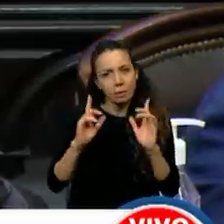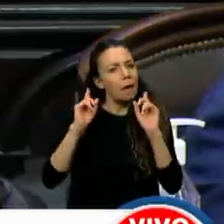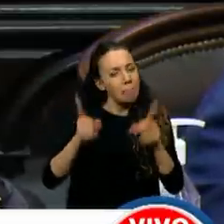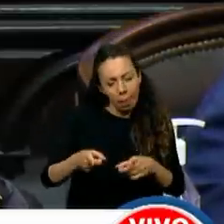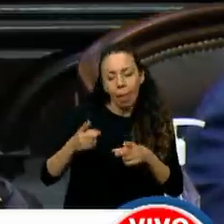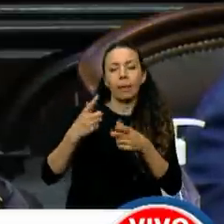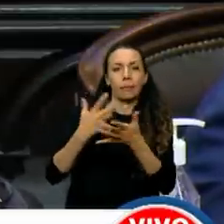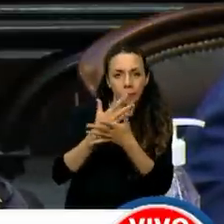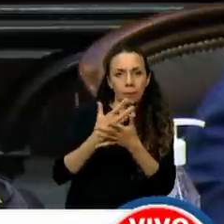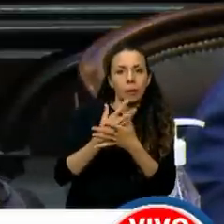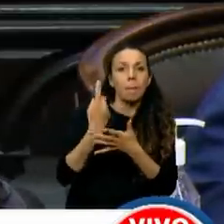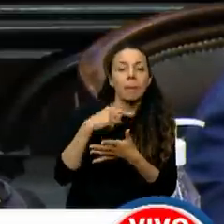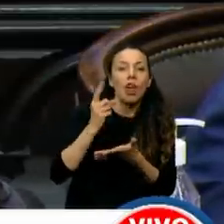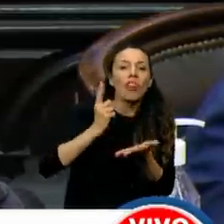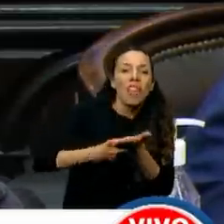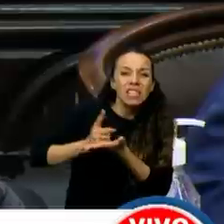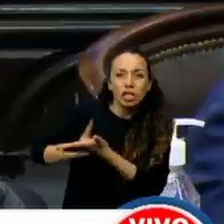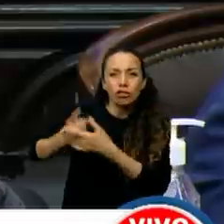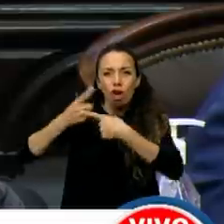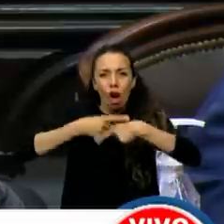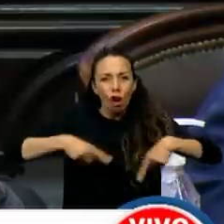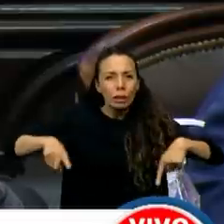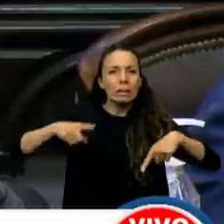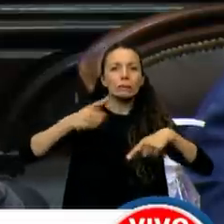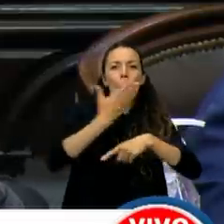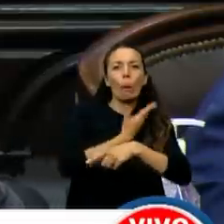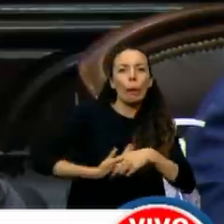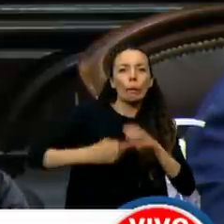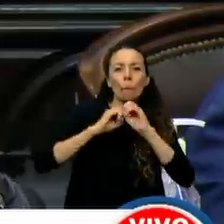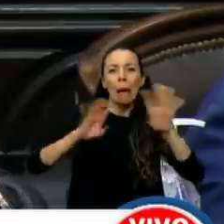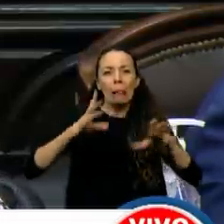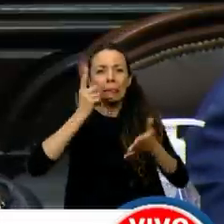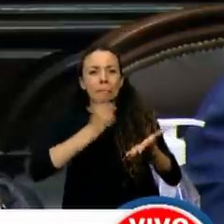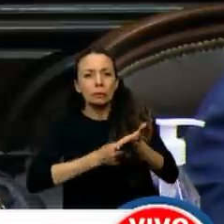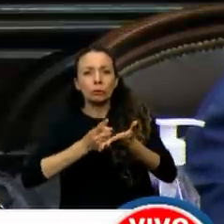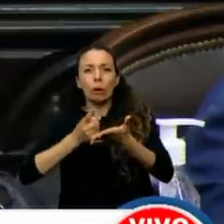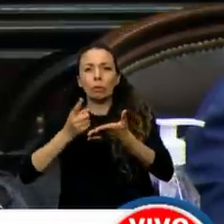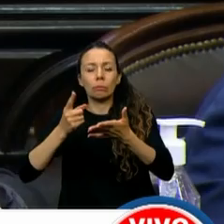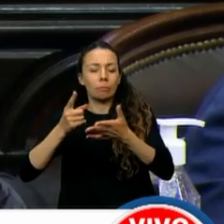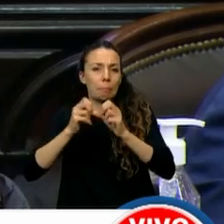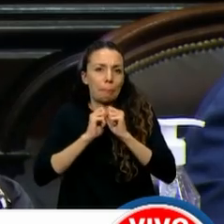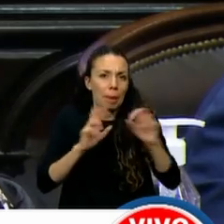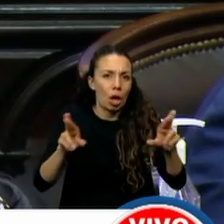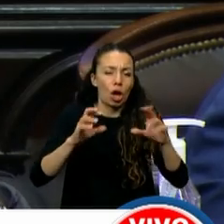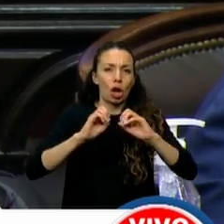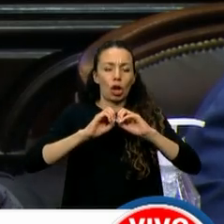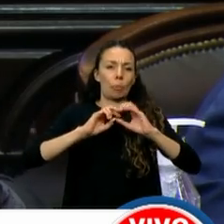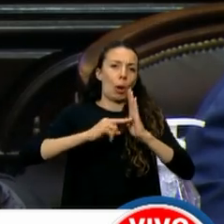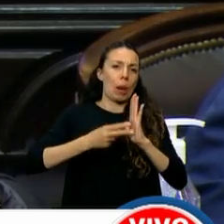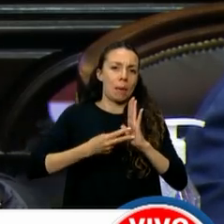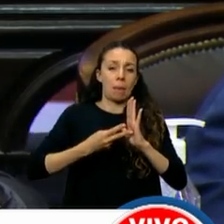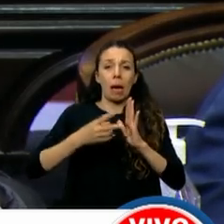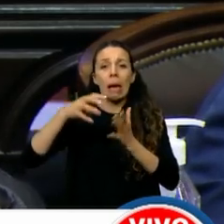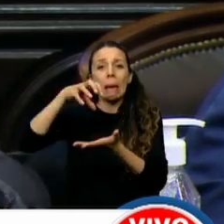incapacidad del gobierno llevaron a que esto se agrave aún más se hallaron las pymes los perseguimos a